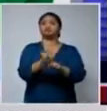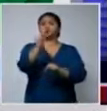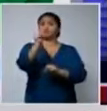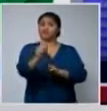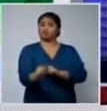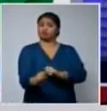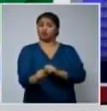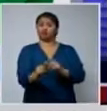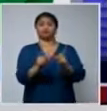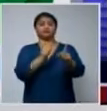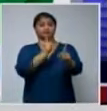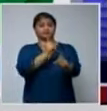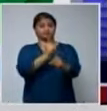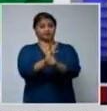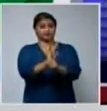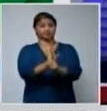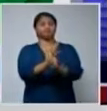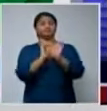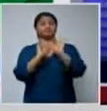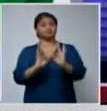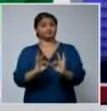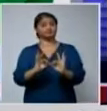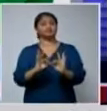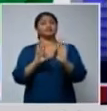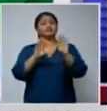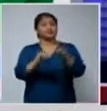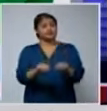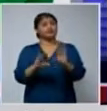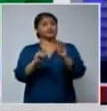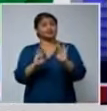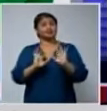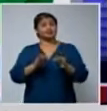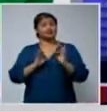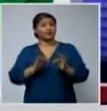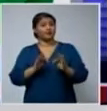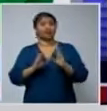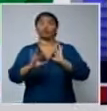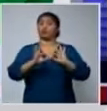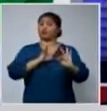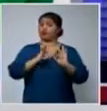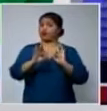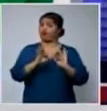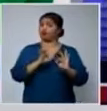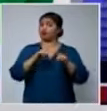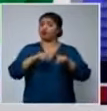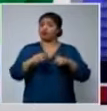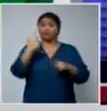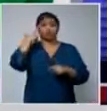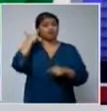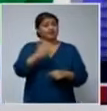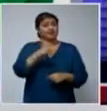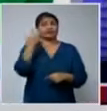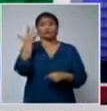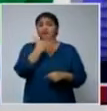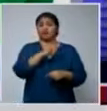con esta condición, que síntomas el 7 de marzo,